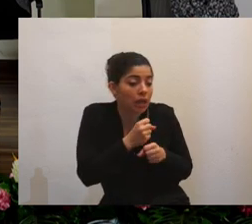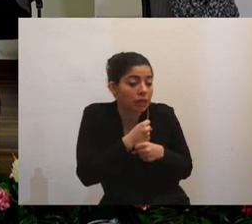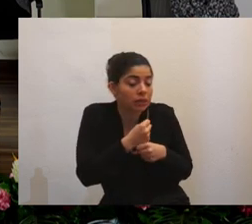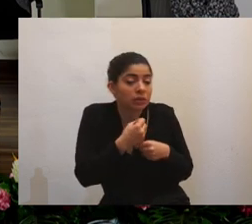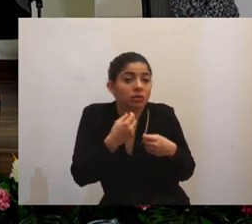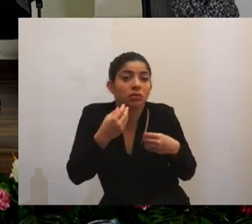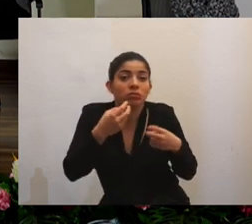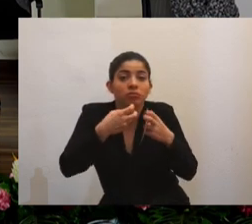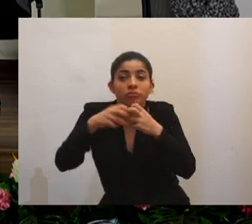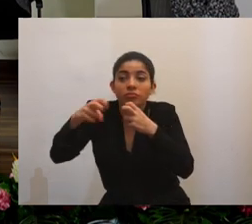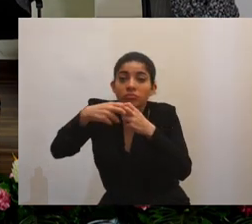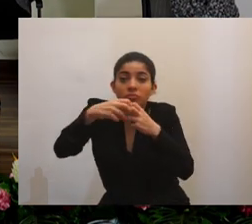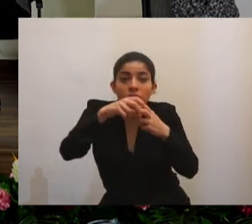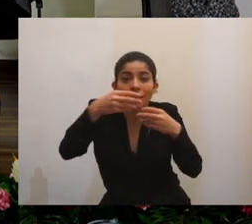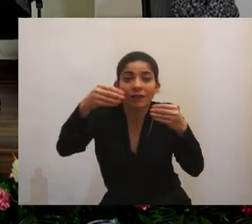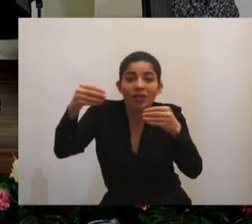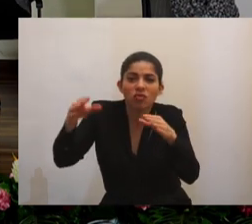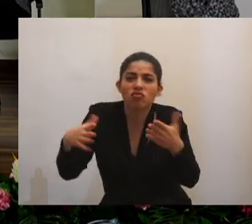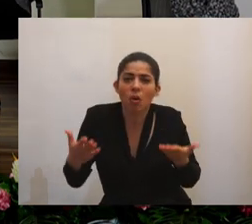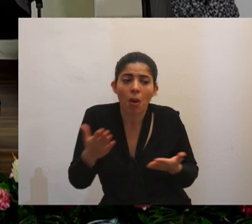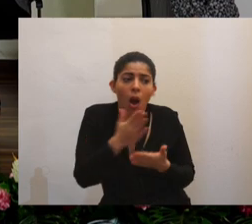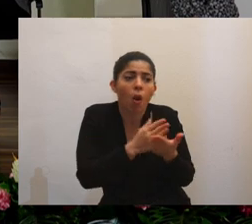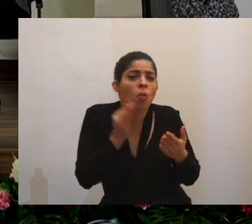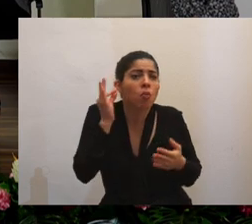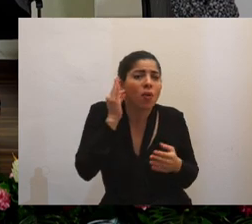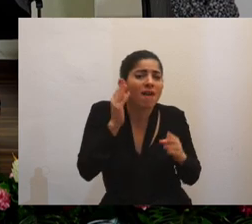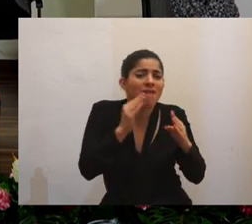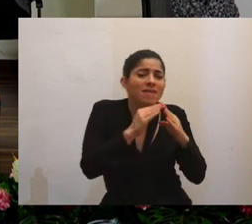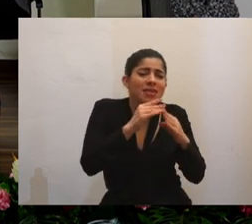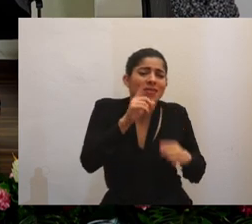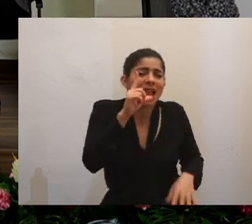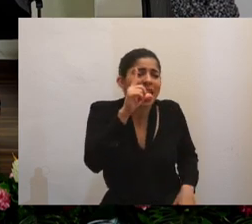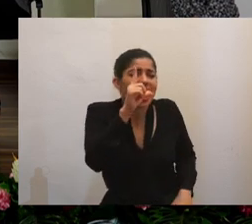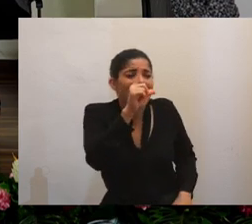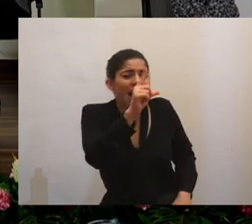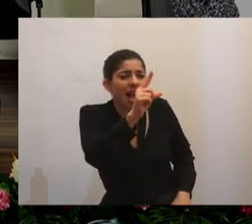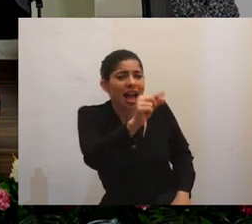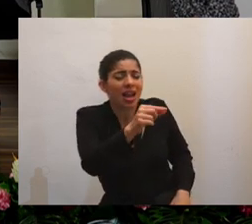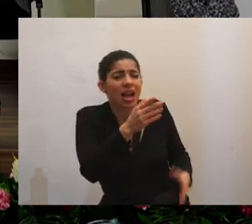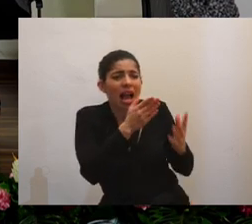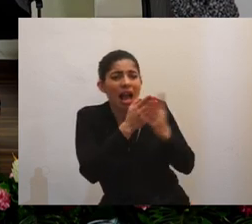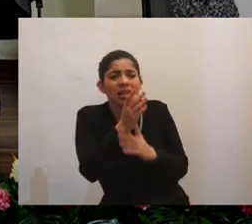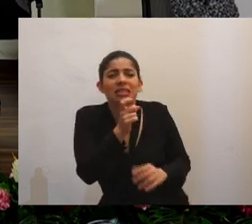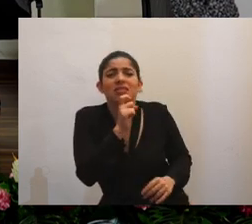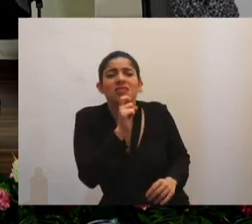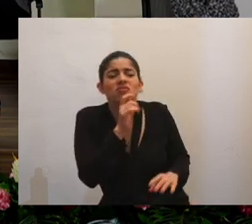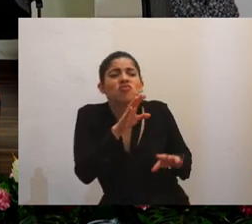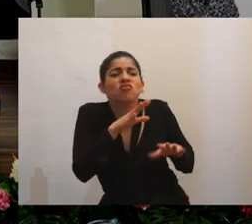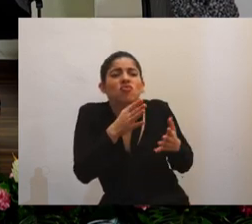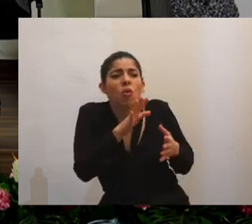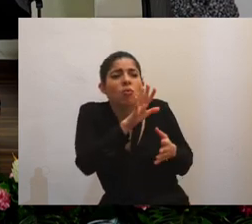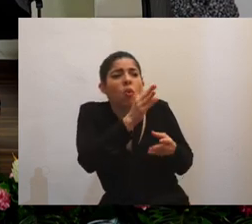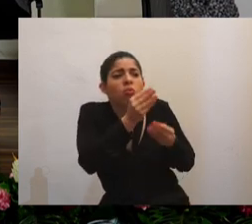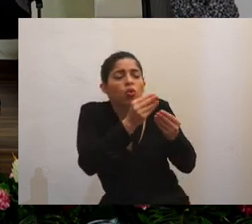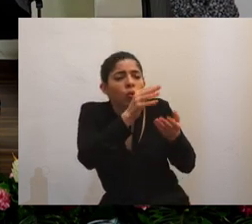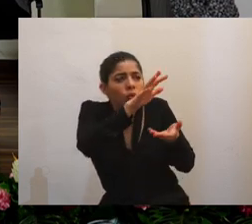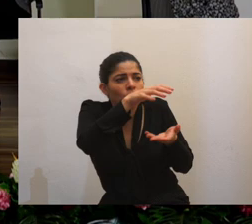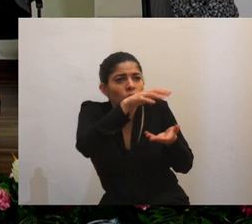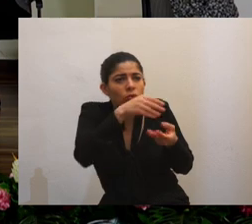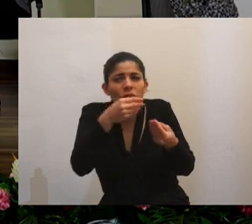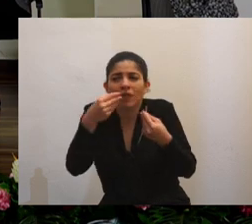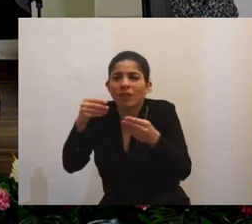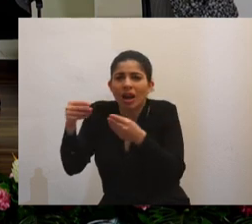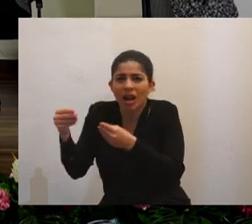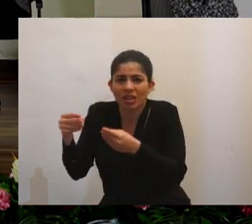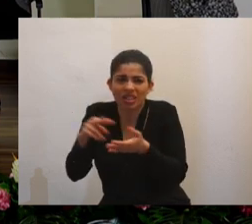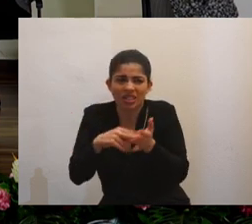mercados. Ya tenemos mujeres que viven en zonas muy alejadas y de difícil acceso para poder movilizar sus productos y les